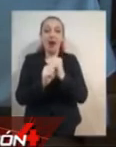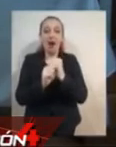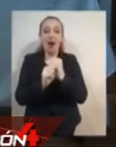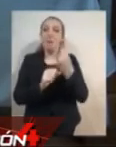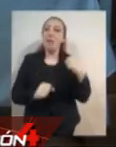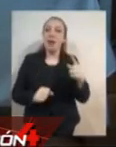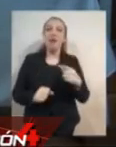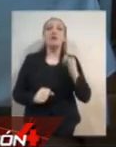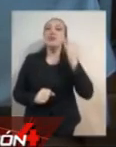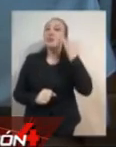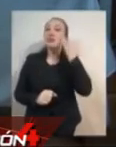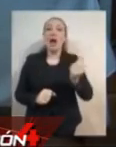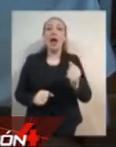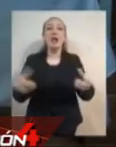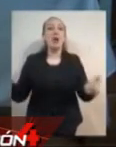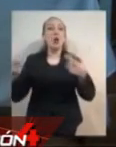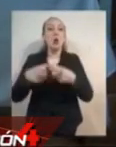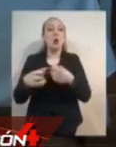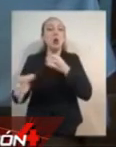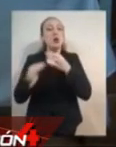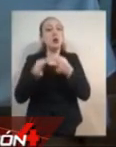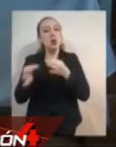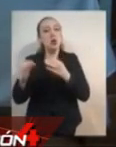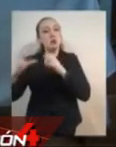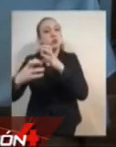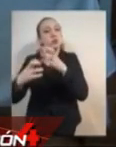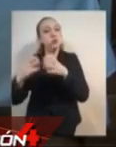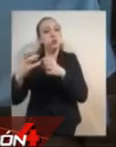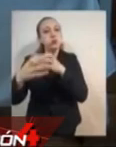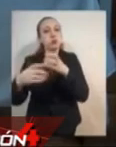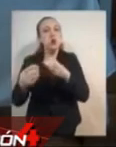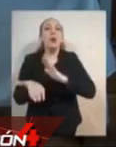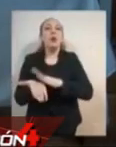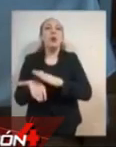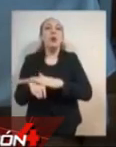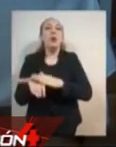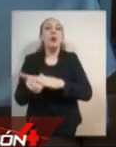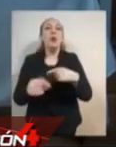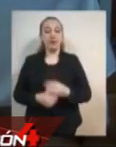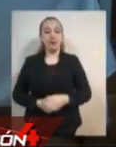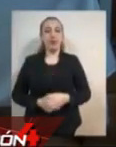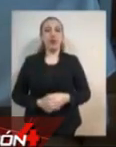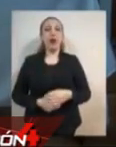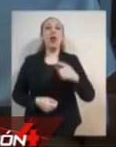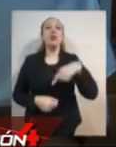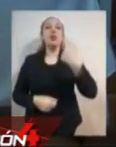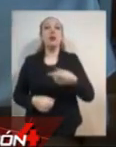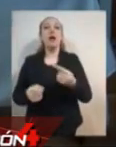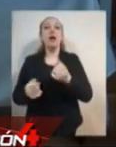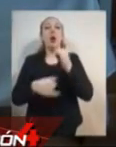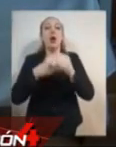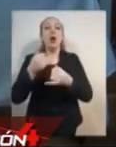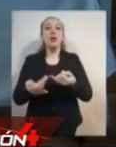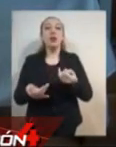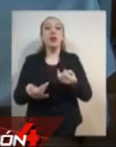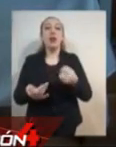ya con reuniones muy intensas llevando adelante este debate. Les cuento además que